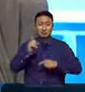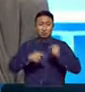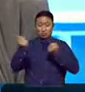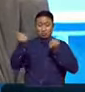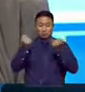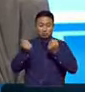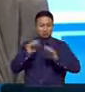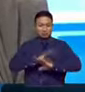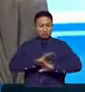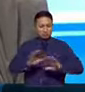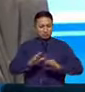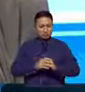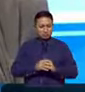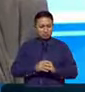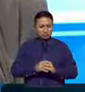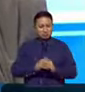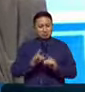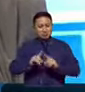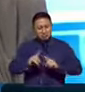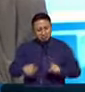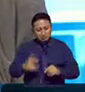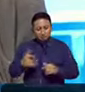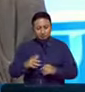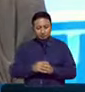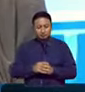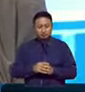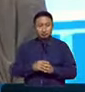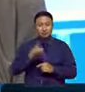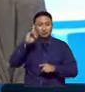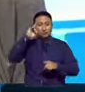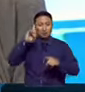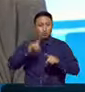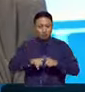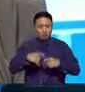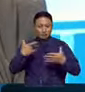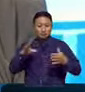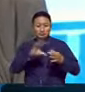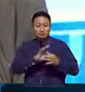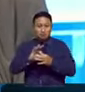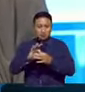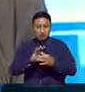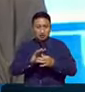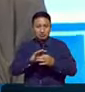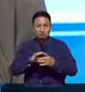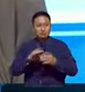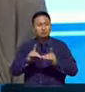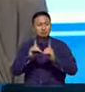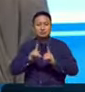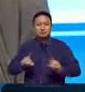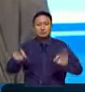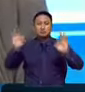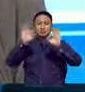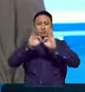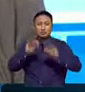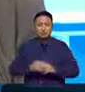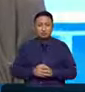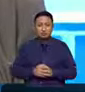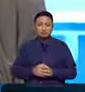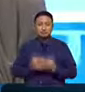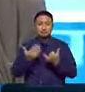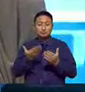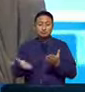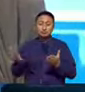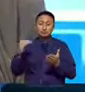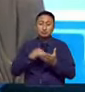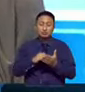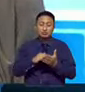necesariamente, sino al contrario, yo creo, de acuerdos, de alianzas que son indispensables en el pluralismo. Yo vuelvo a repetir